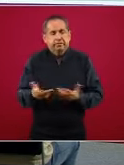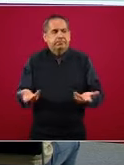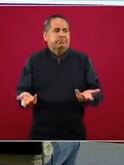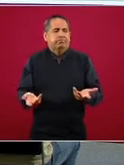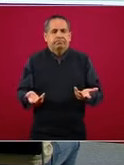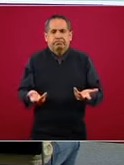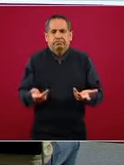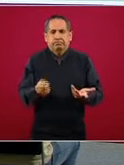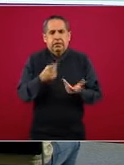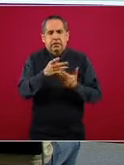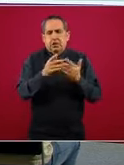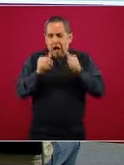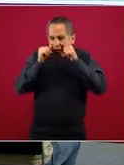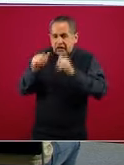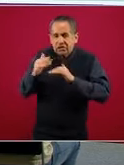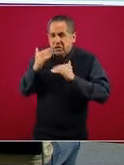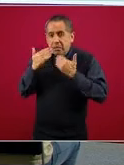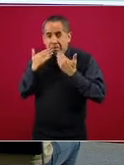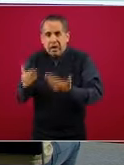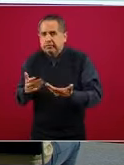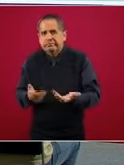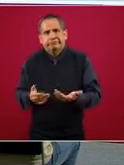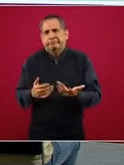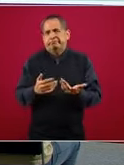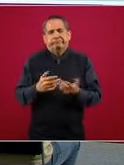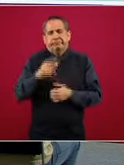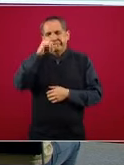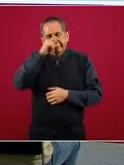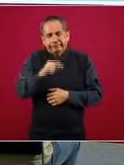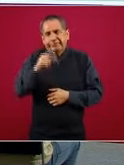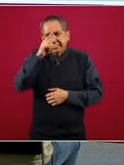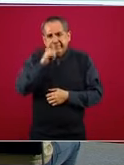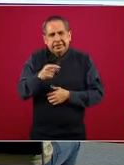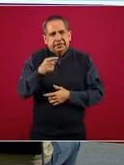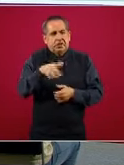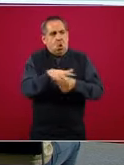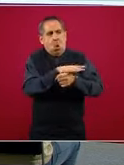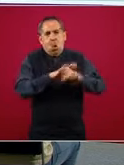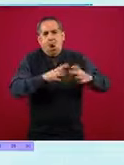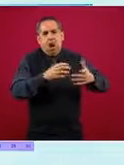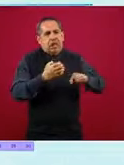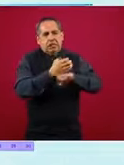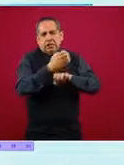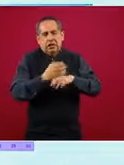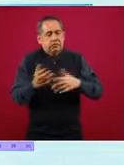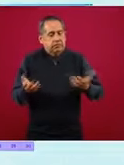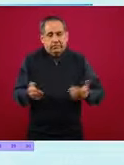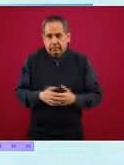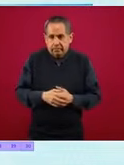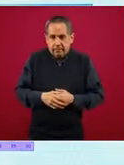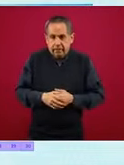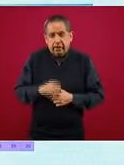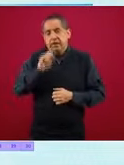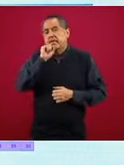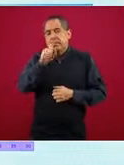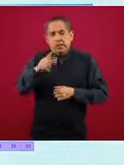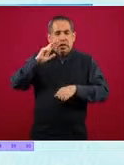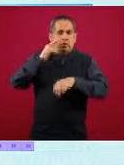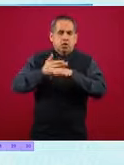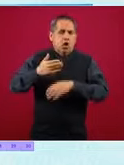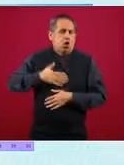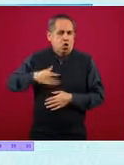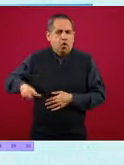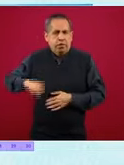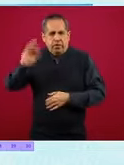obviamente esto limita la capacidad de atención en el nivel local. Por supuesto que también es una responsabilidad del